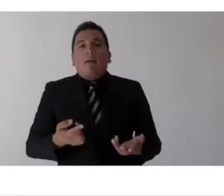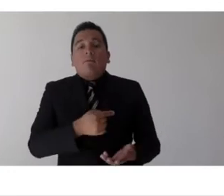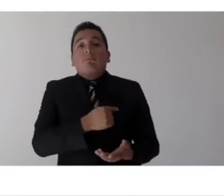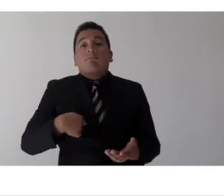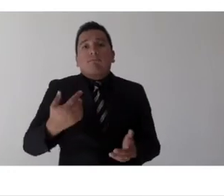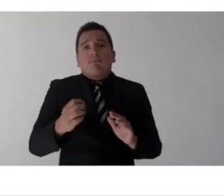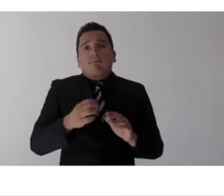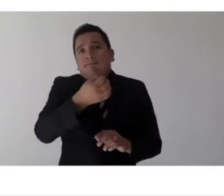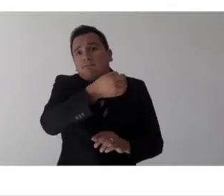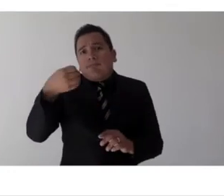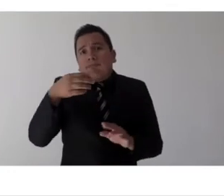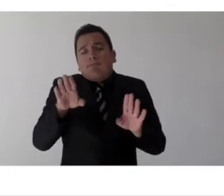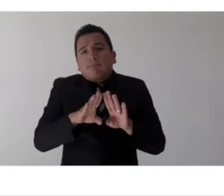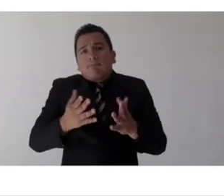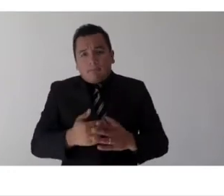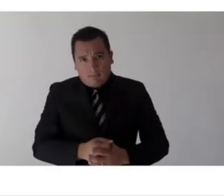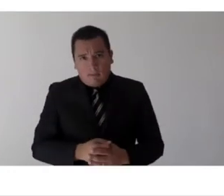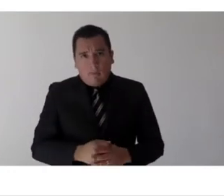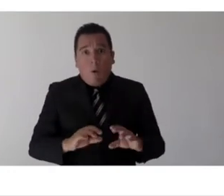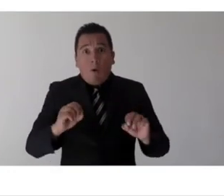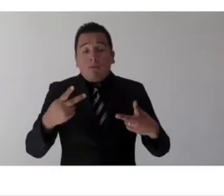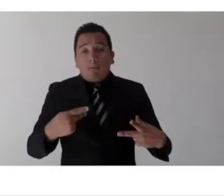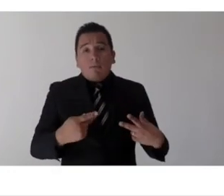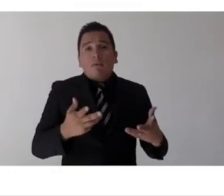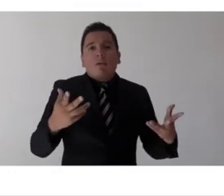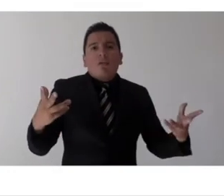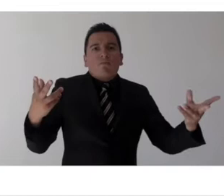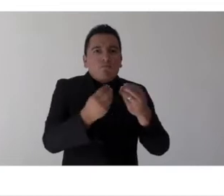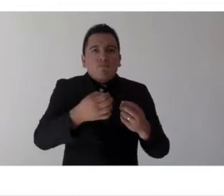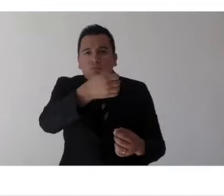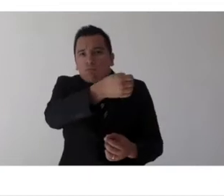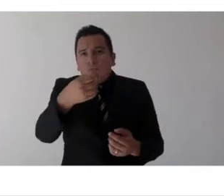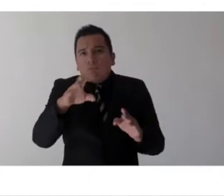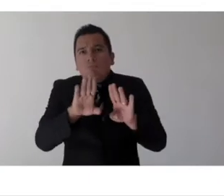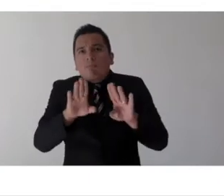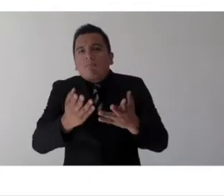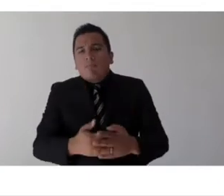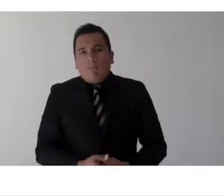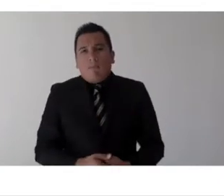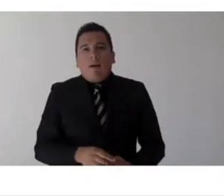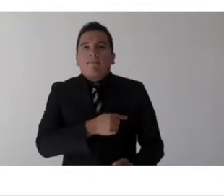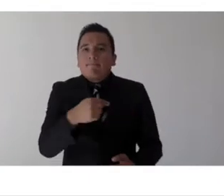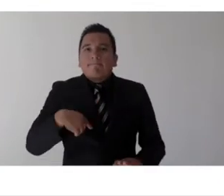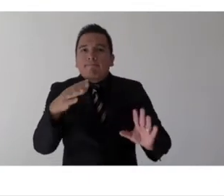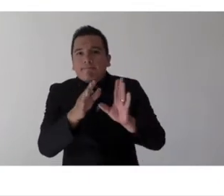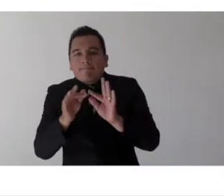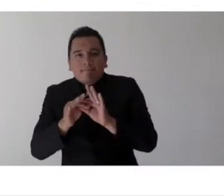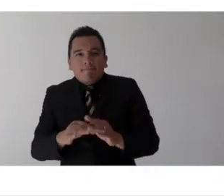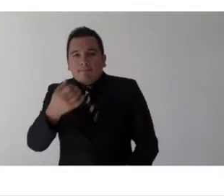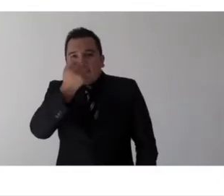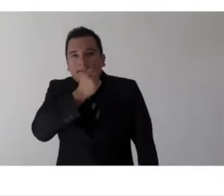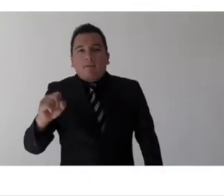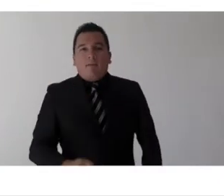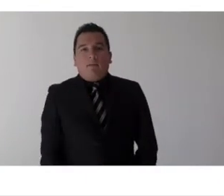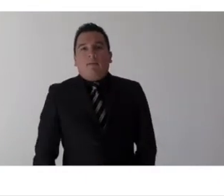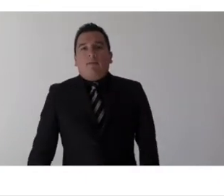manera más efectiva en la comunidad. Son metodologías de organización comunitaria. Y a partir de ello compartimos distintos